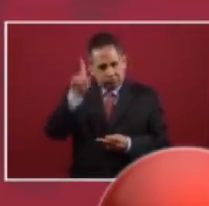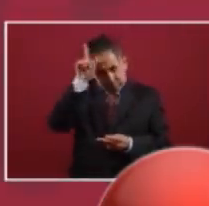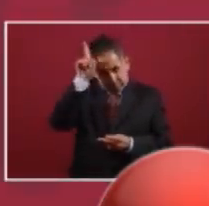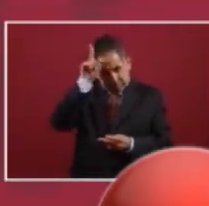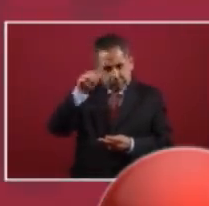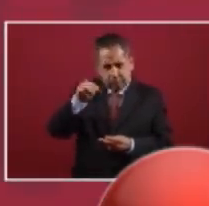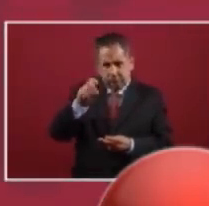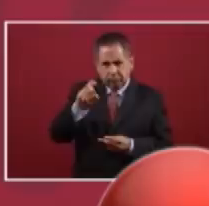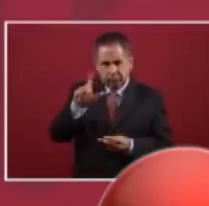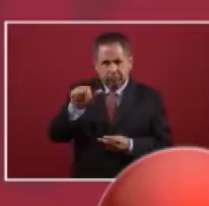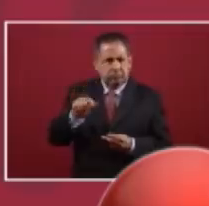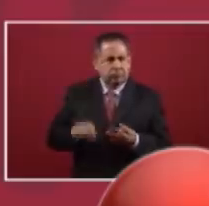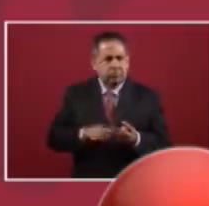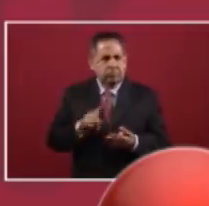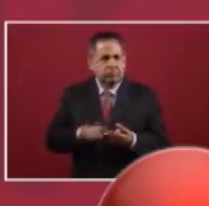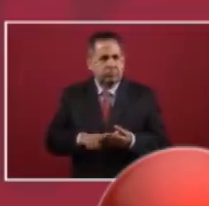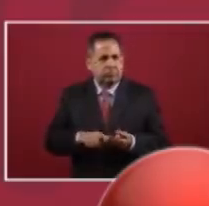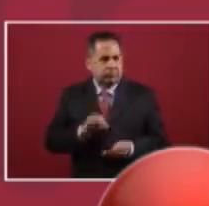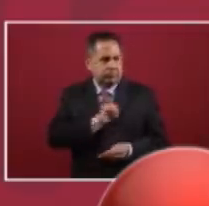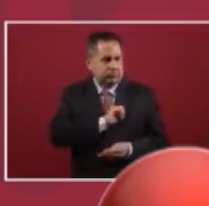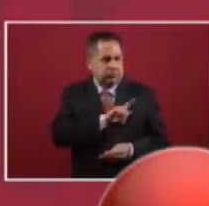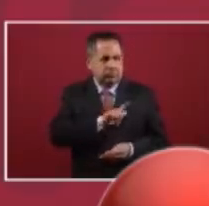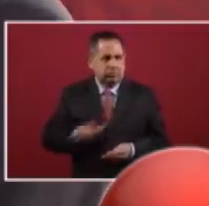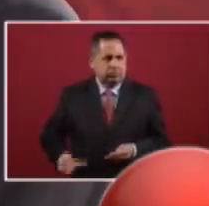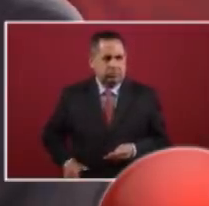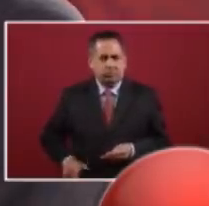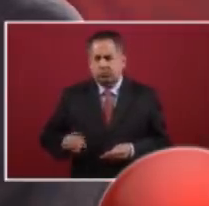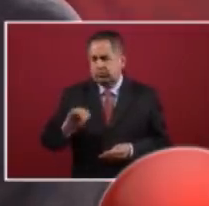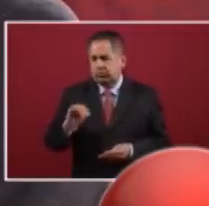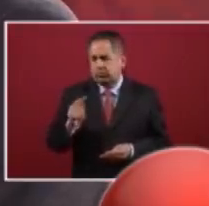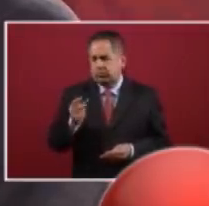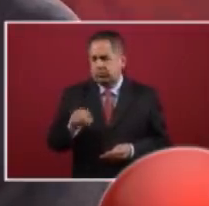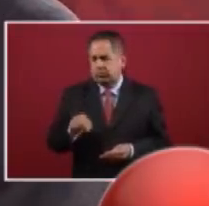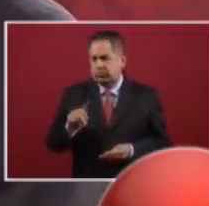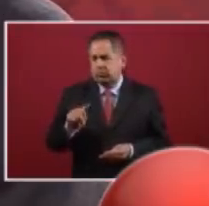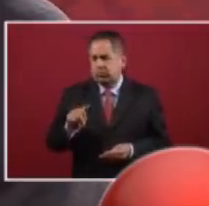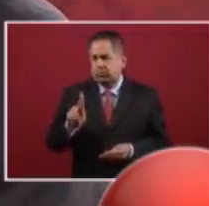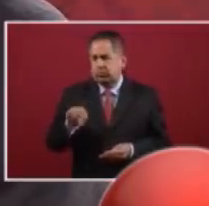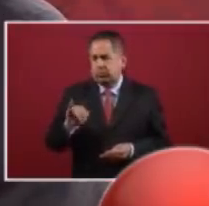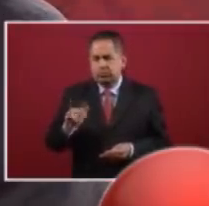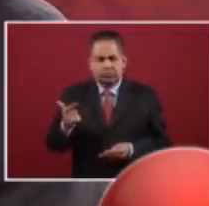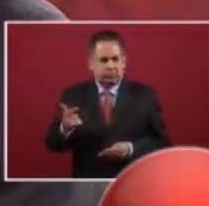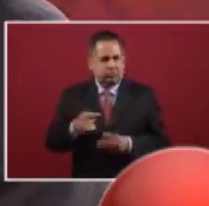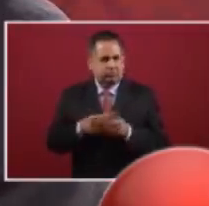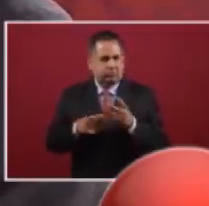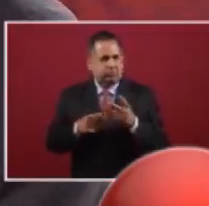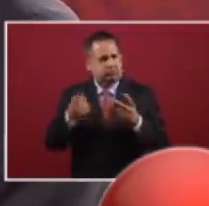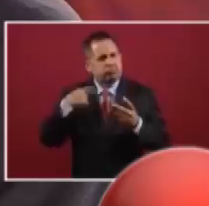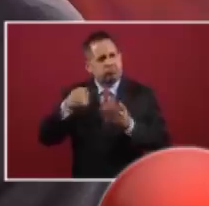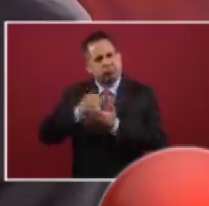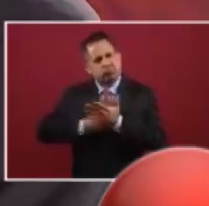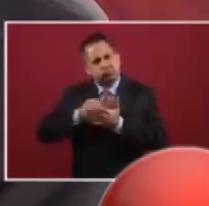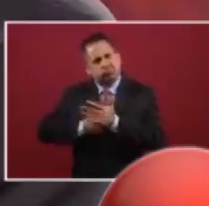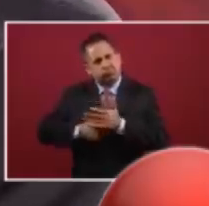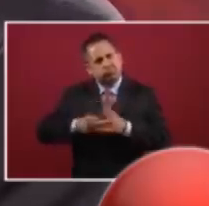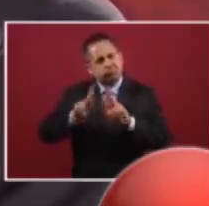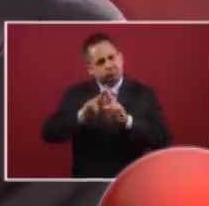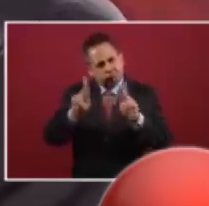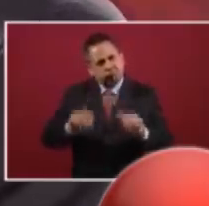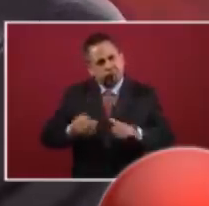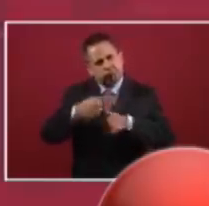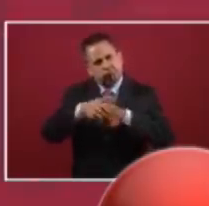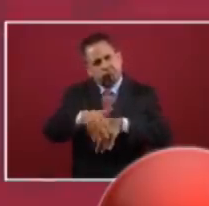Mandela, Martin Luther King y otros luchadores sociales.